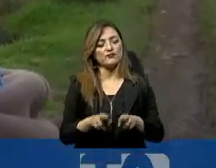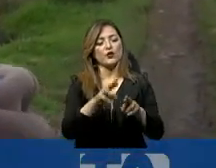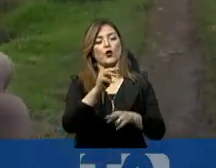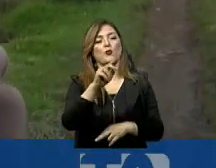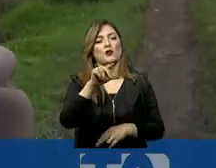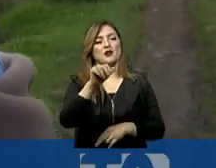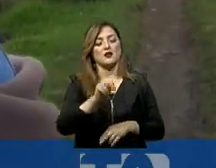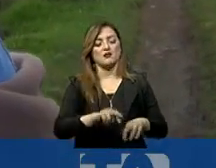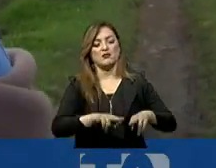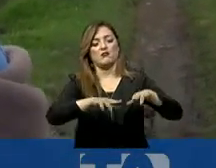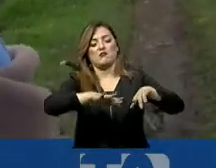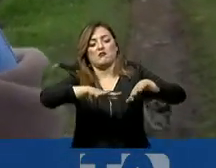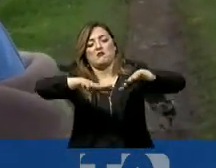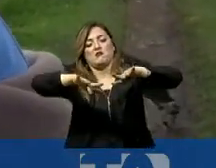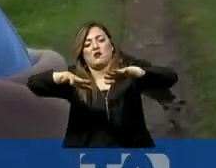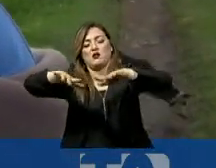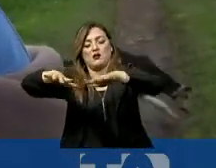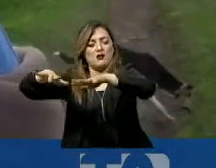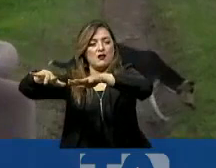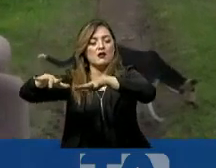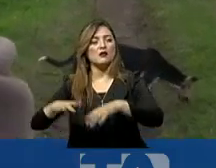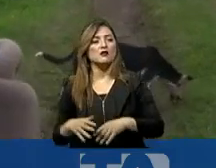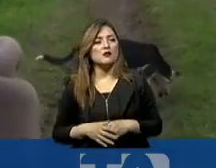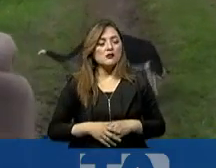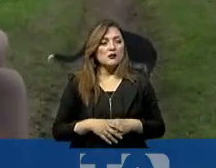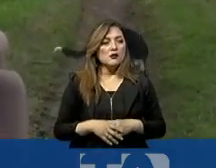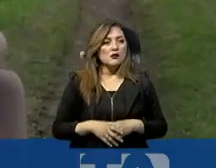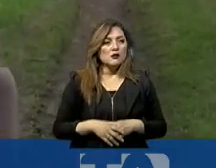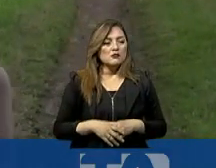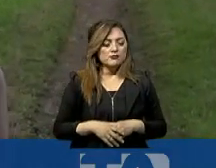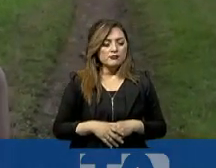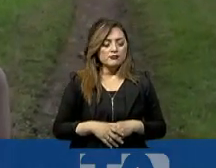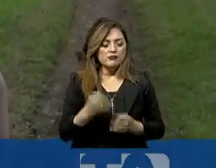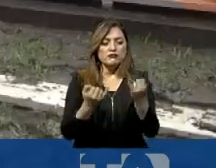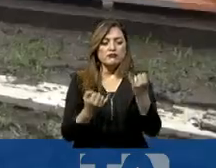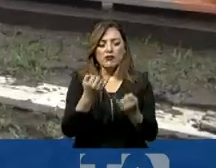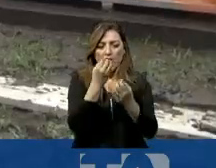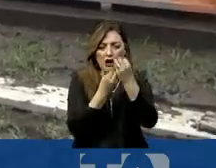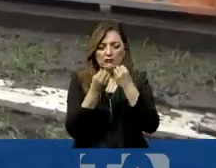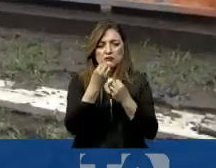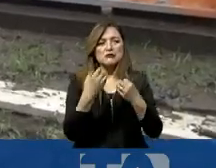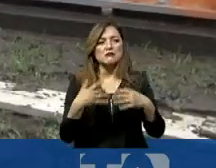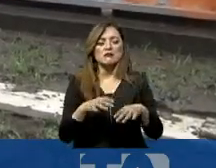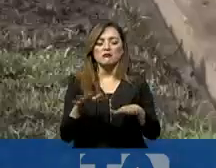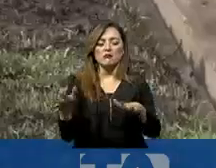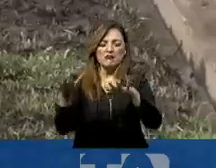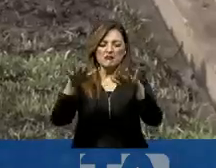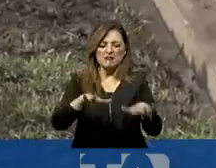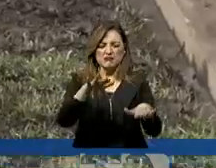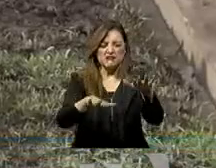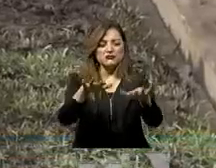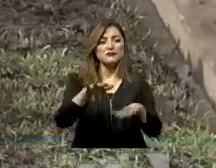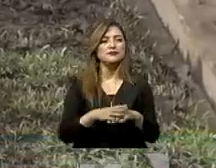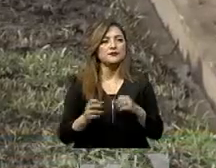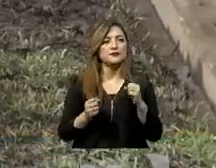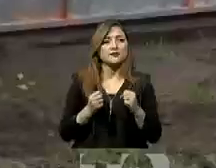que decimos y nos ha afectado a todas las materiales de la hierba, de los animales, todo. En medio de la angustia, los